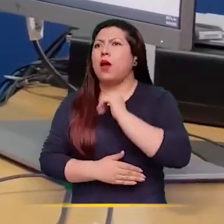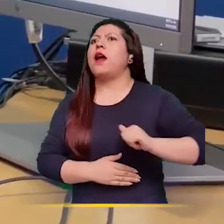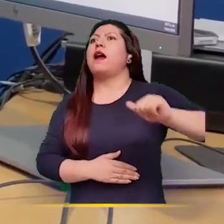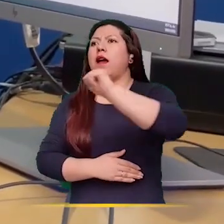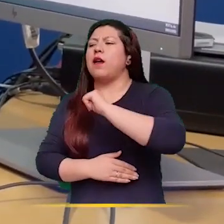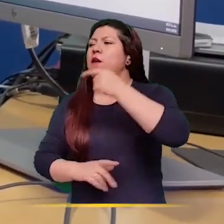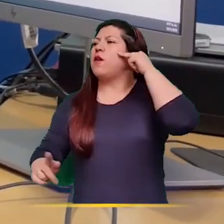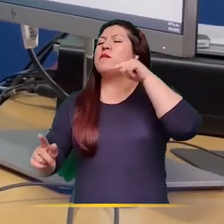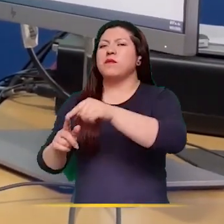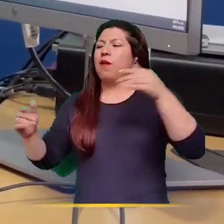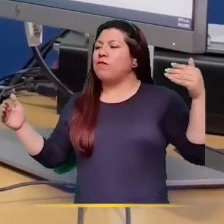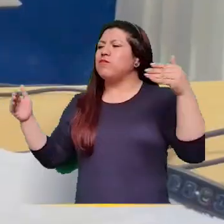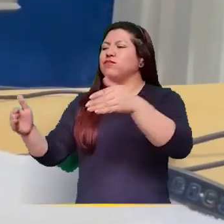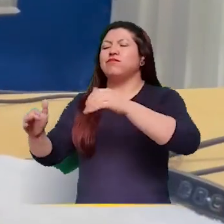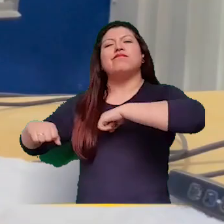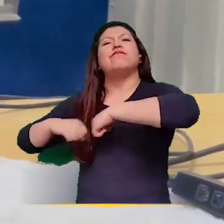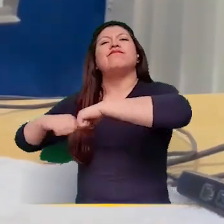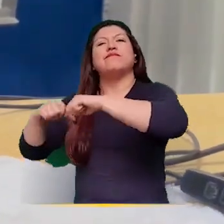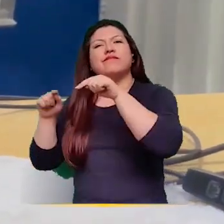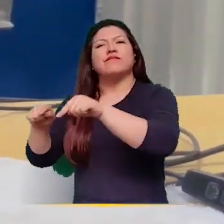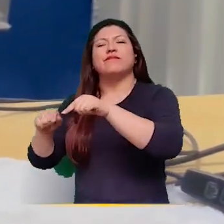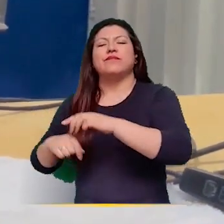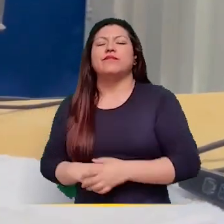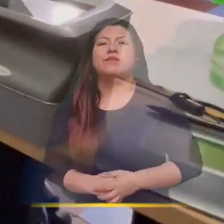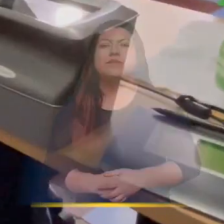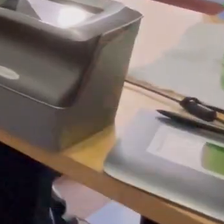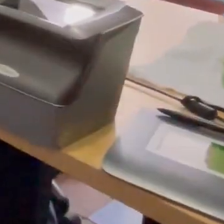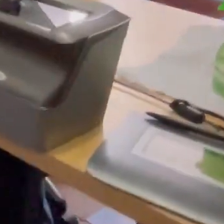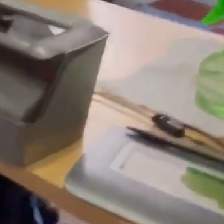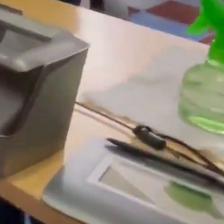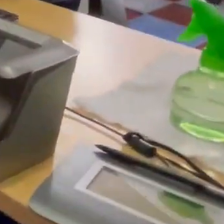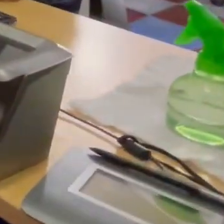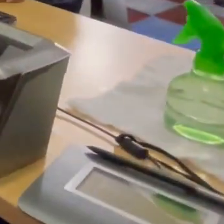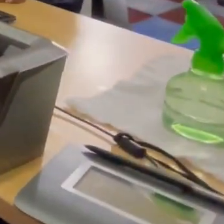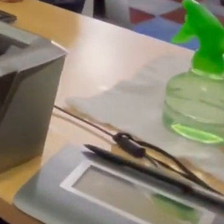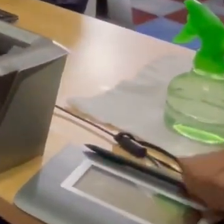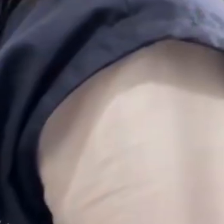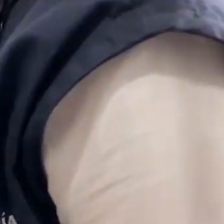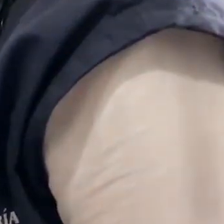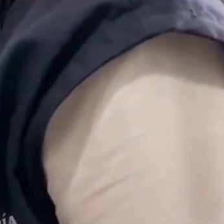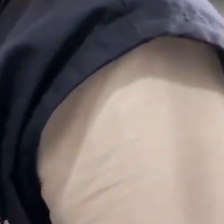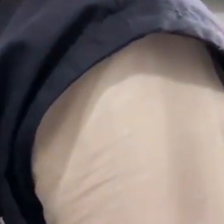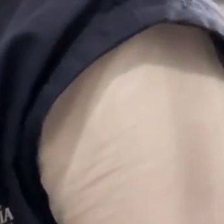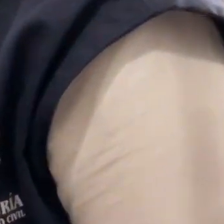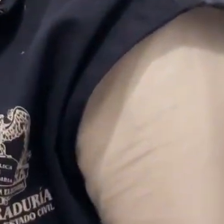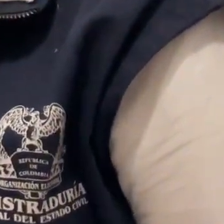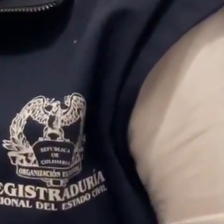cédulas digital, donde las mujeres han sido nuestro objetivo.